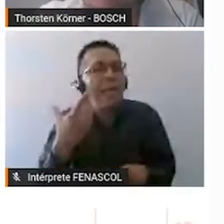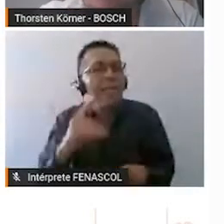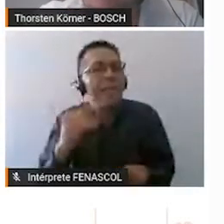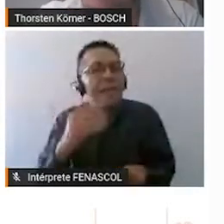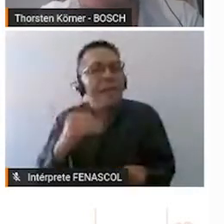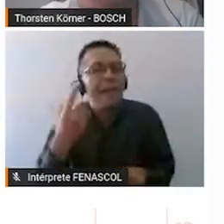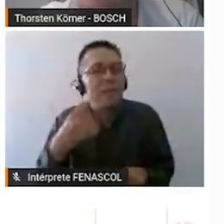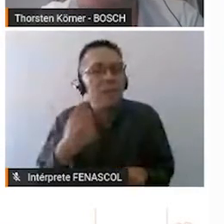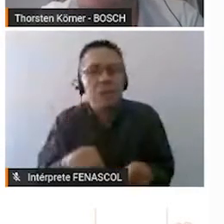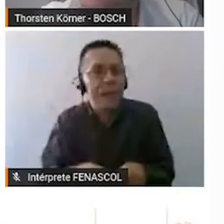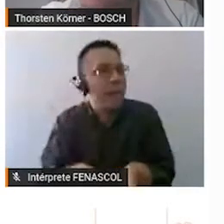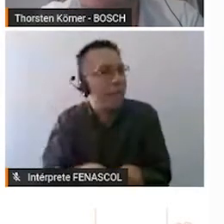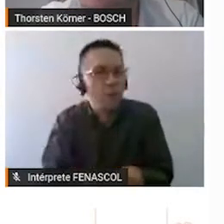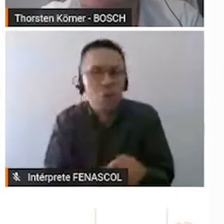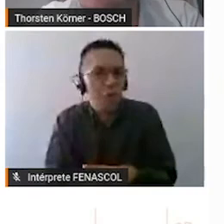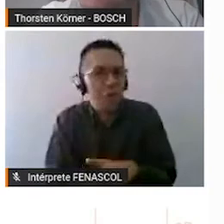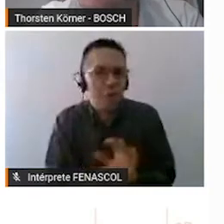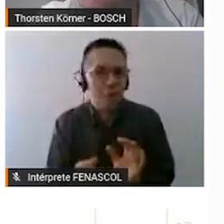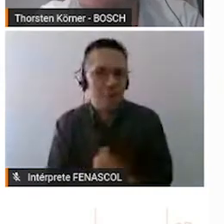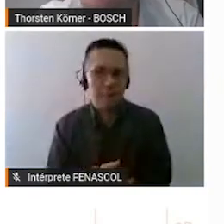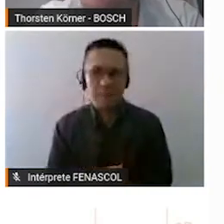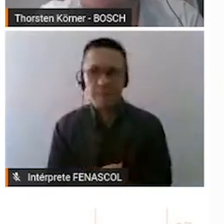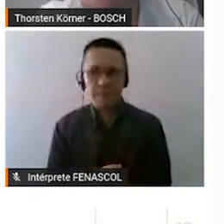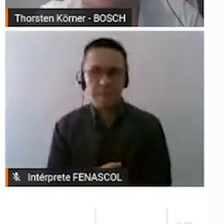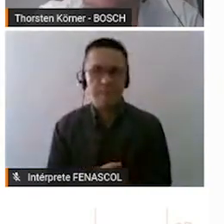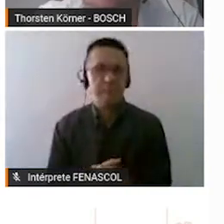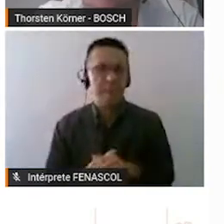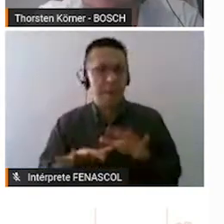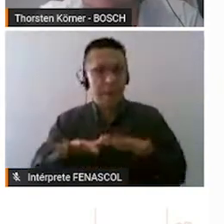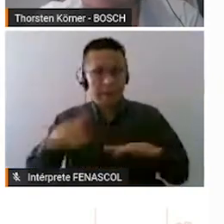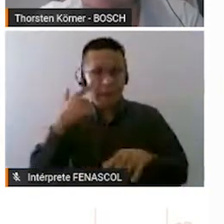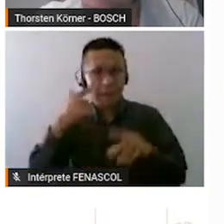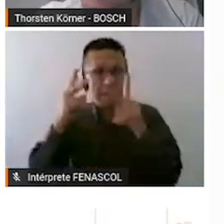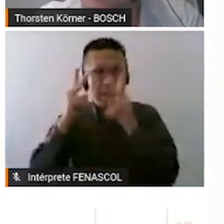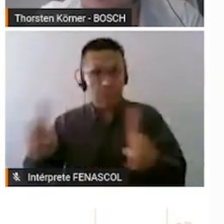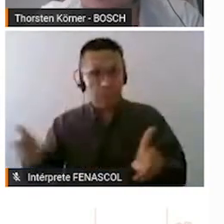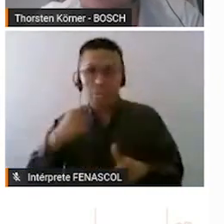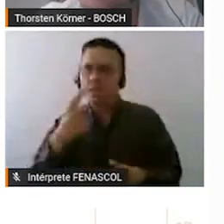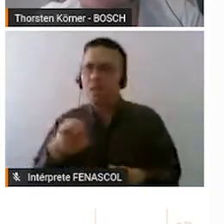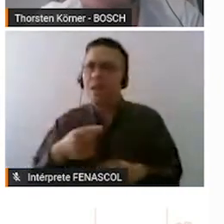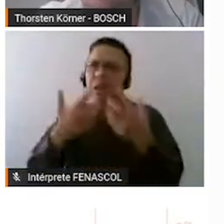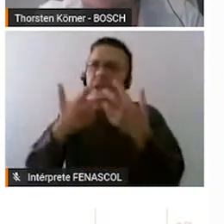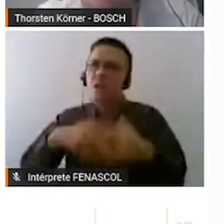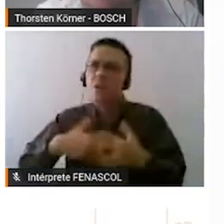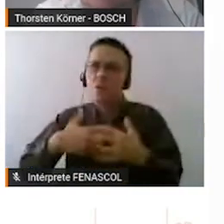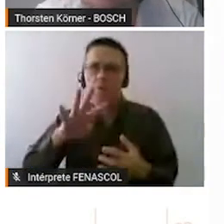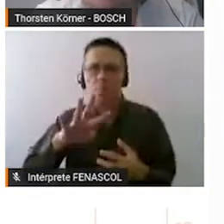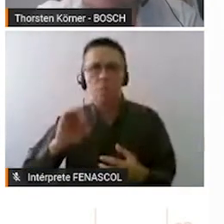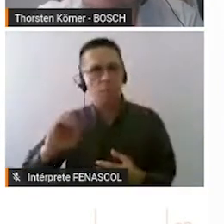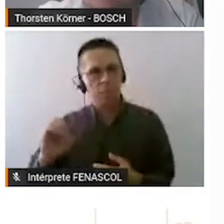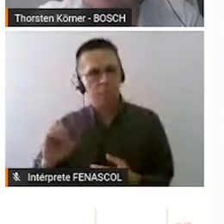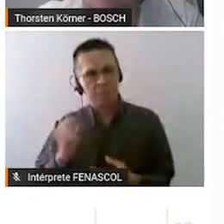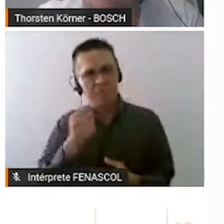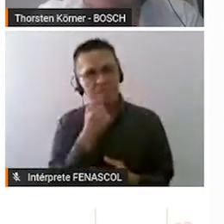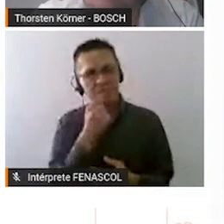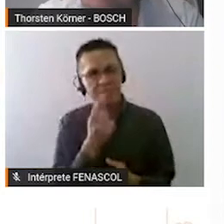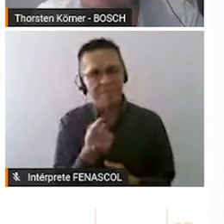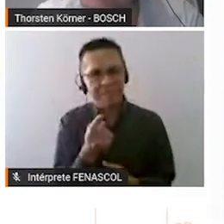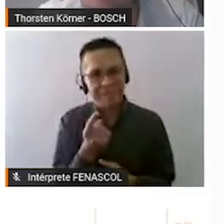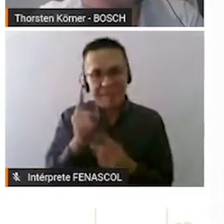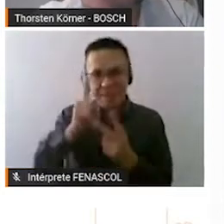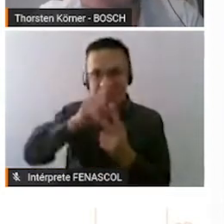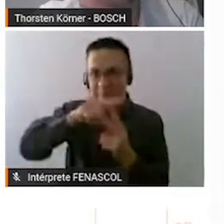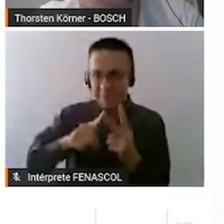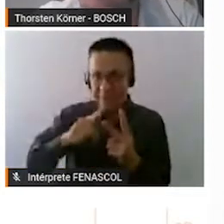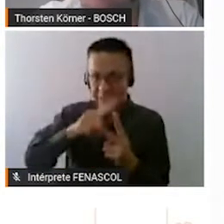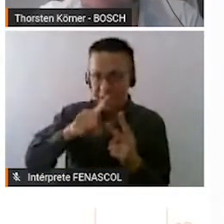que de repente cuando hablamos o algunas personas hablan de industria 4.0, hacen mucho hincapié en estos dos términos. No